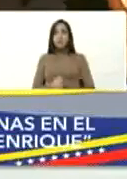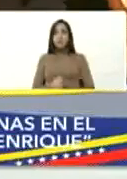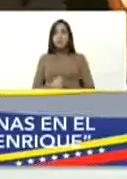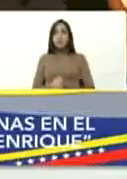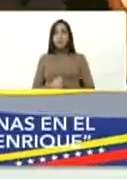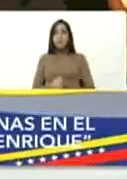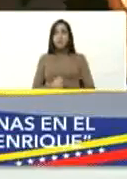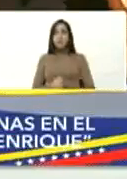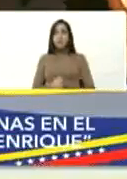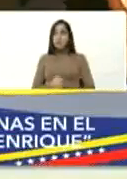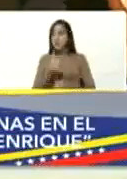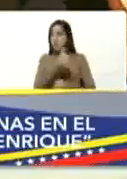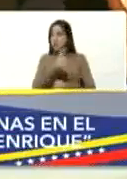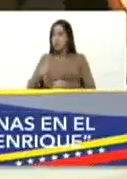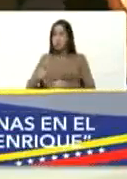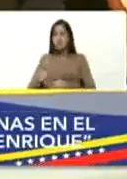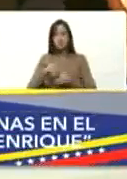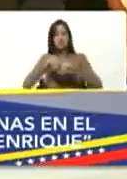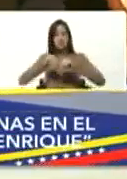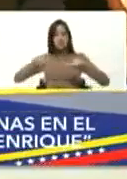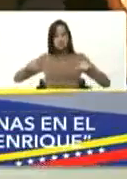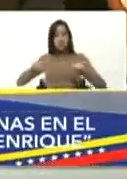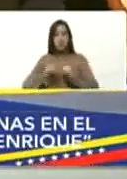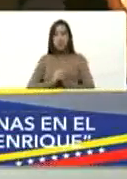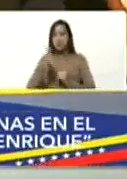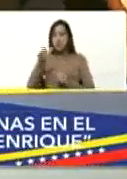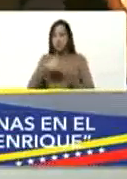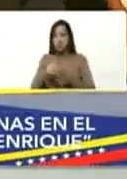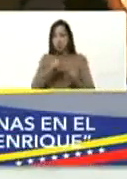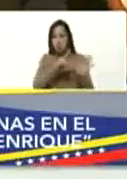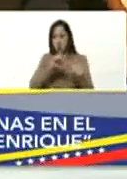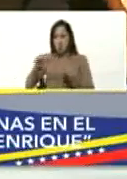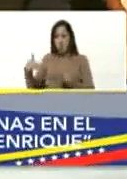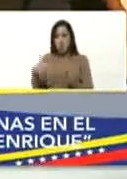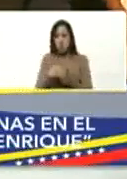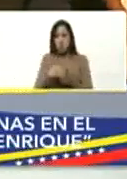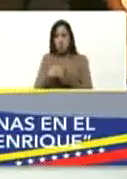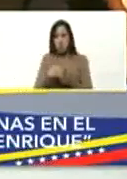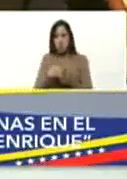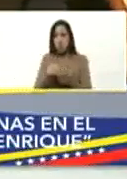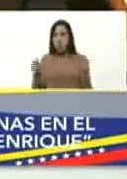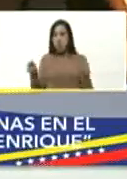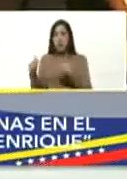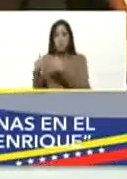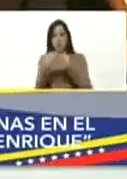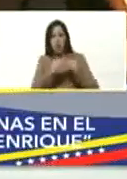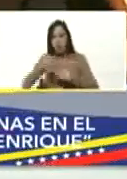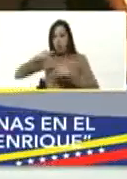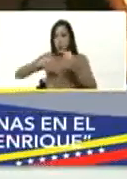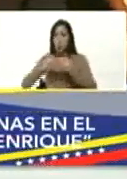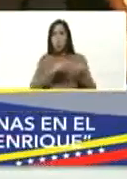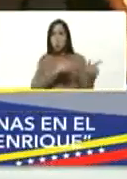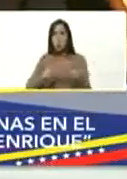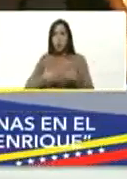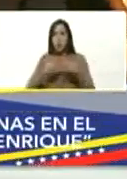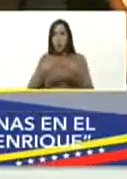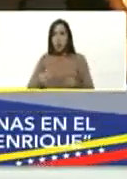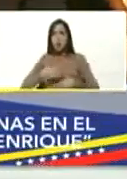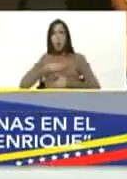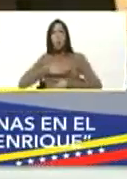Estamos de hito en hito. El hito 3.800.000 en viviendas construidas y entregadas,